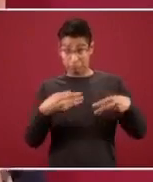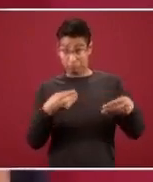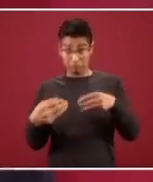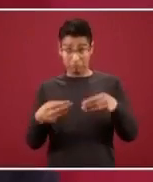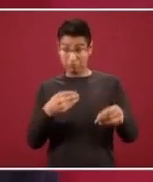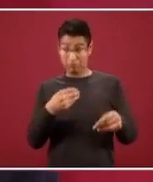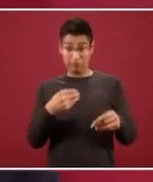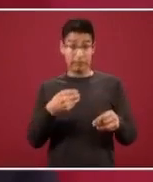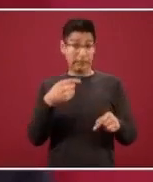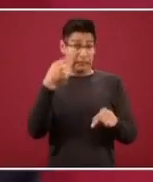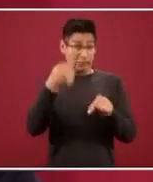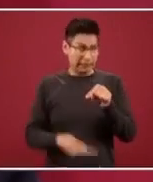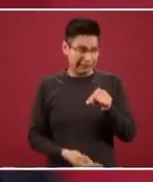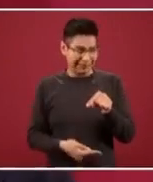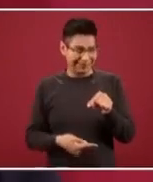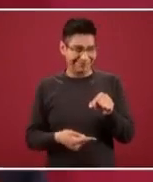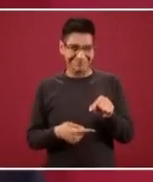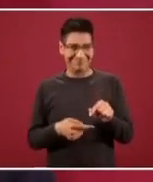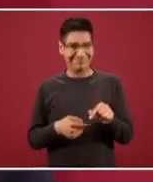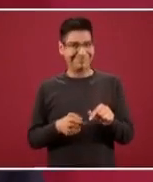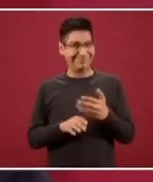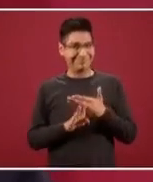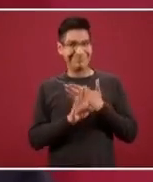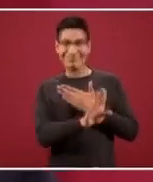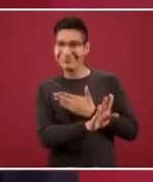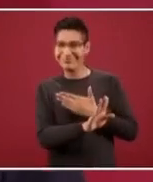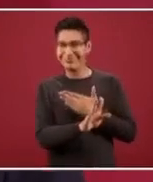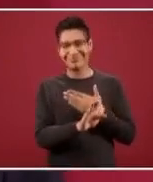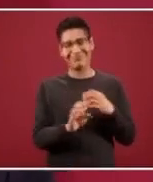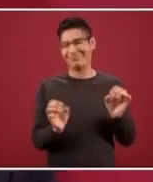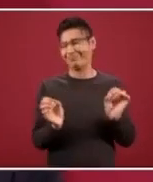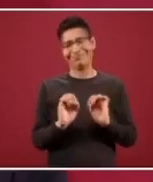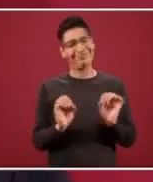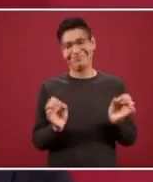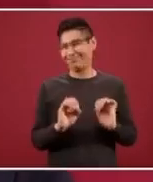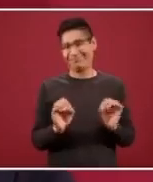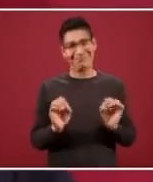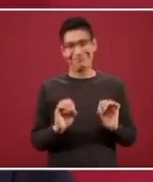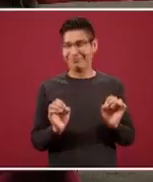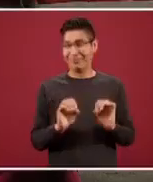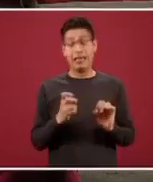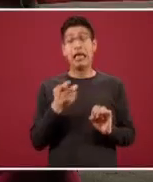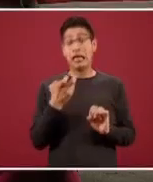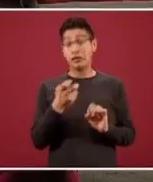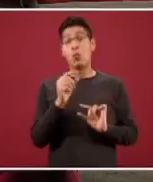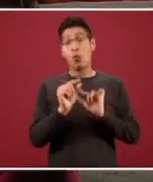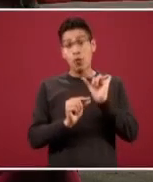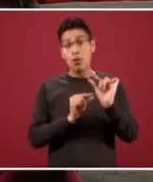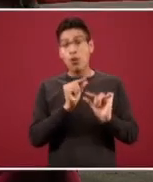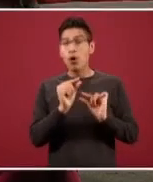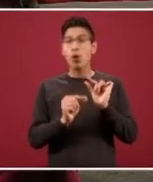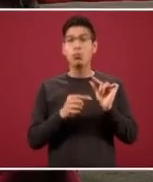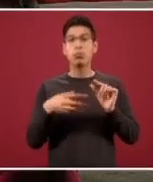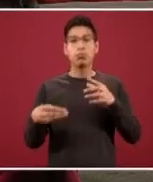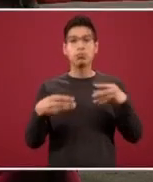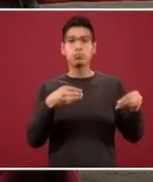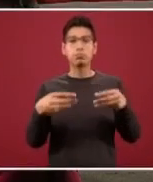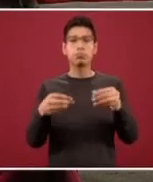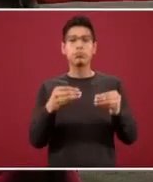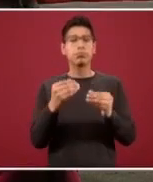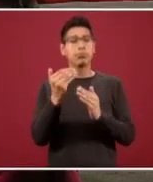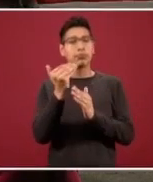así paremos la economía total y a todos nos encerremos en casa, de cualquier forma el virus va a ir cayendo poco a poco. Si lo que hacemos